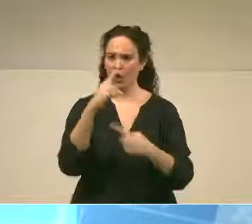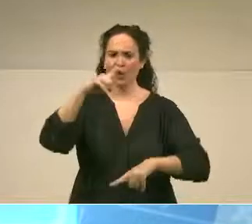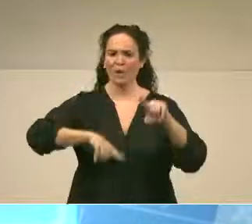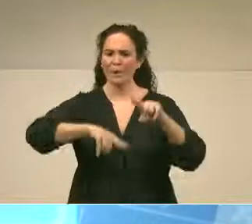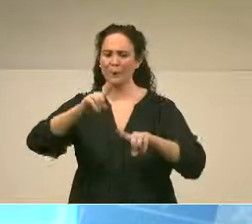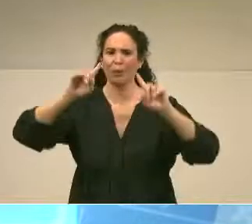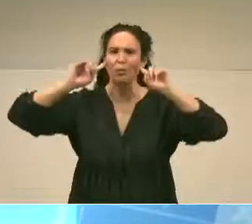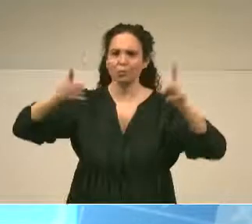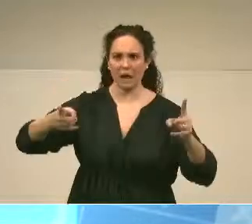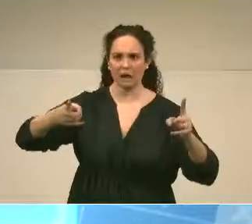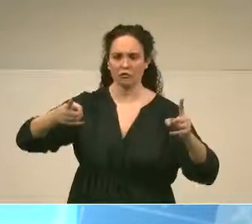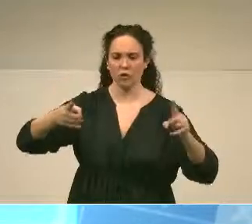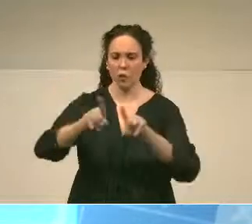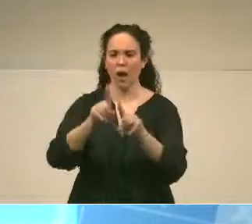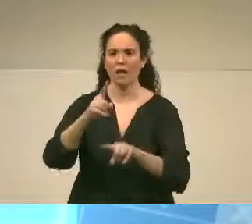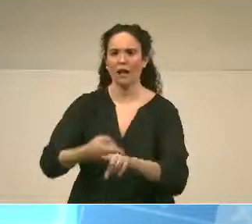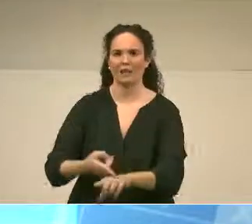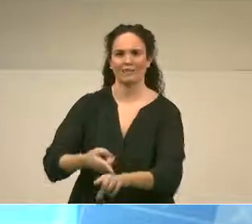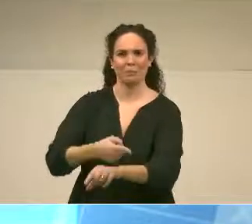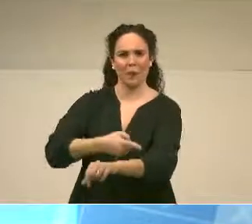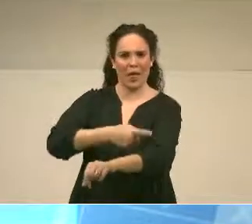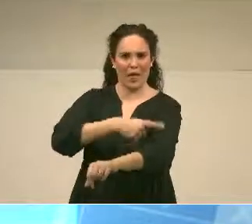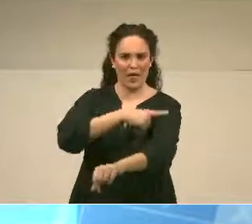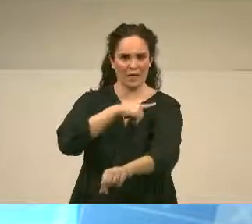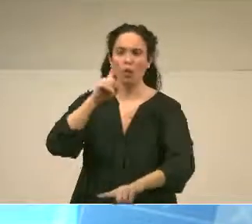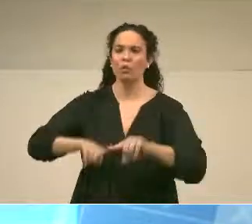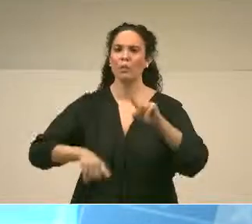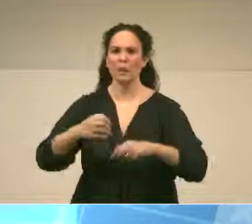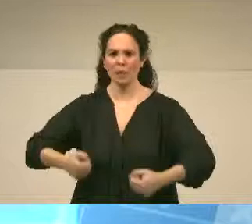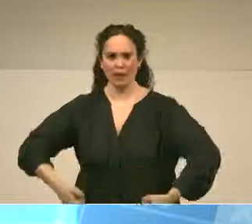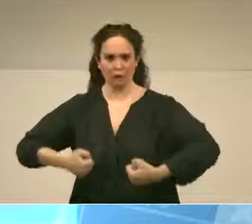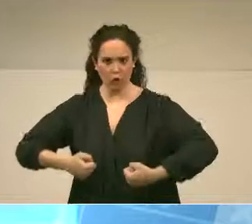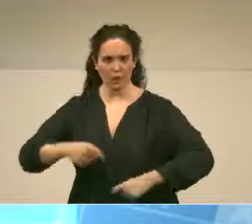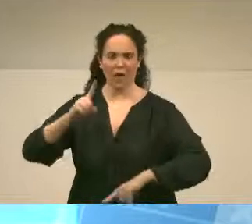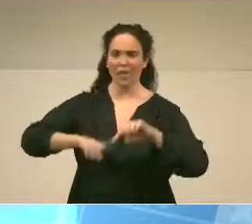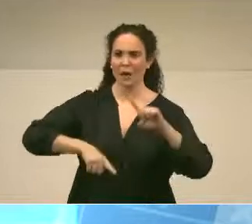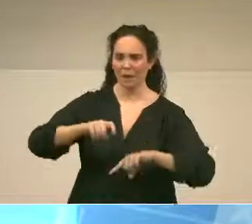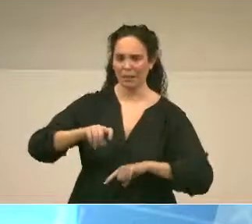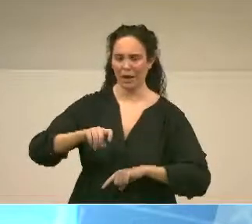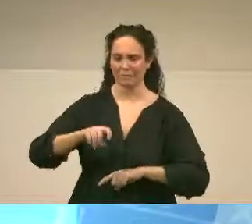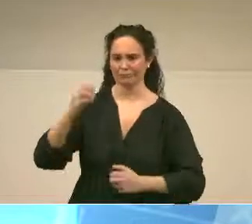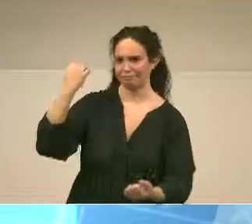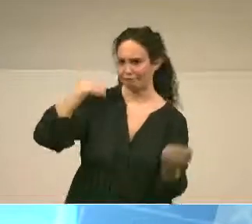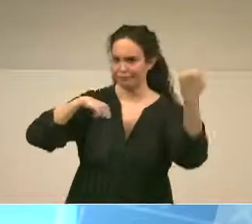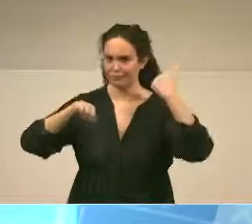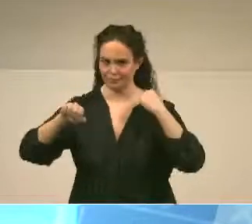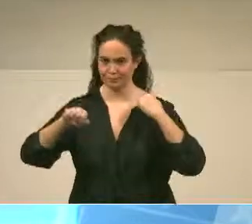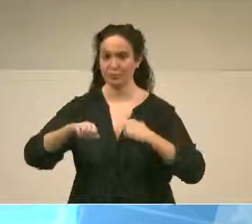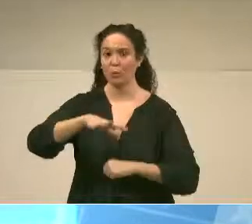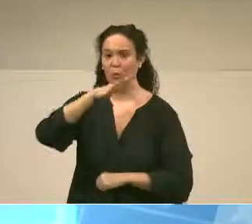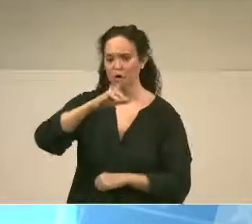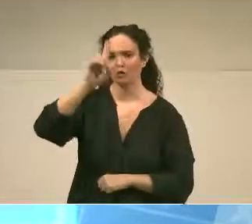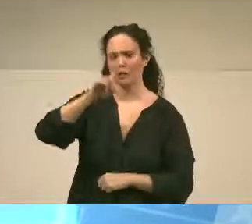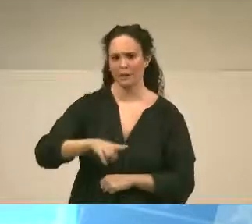una proporcionalidad en el uso de su fuerza y como medida democrática se